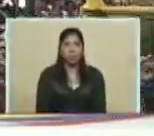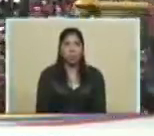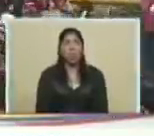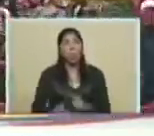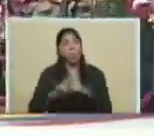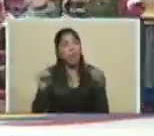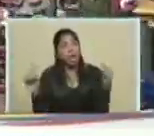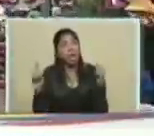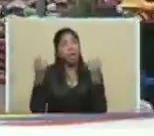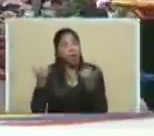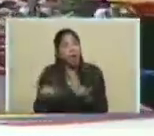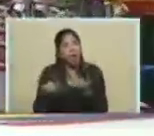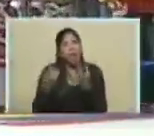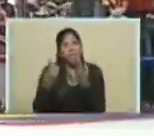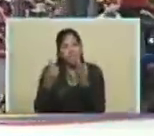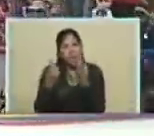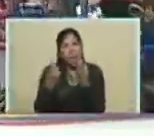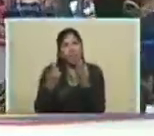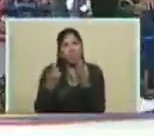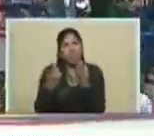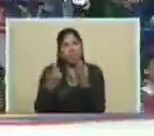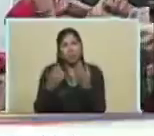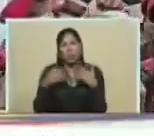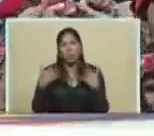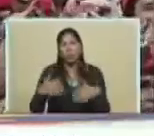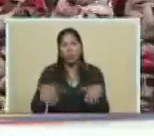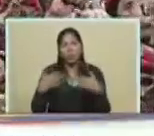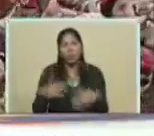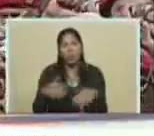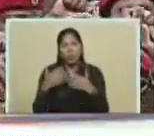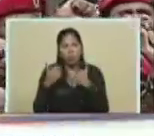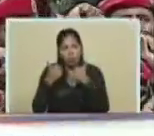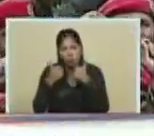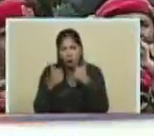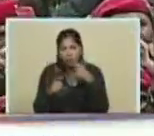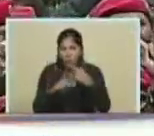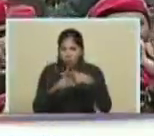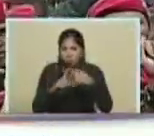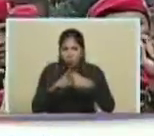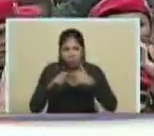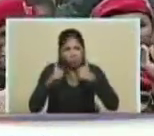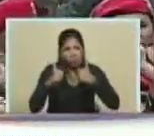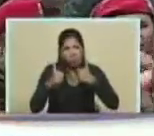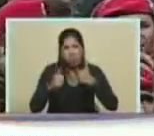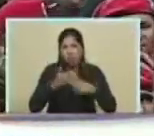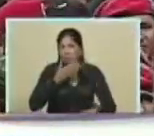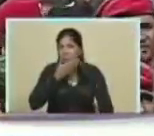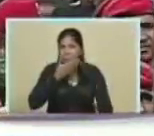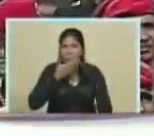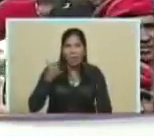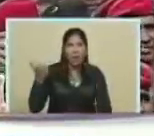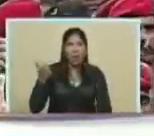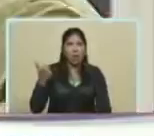Pero ahora es que nos falta construir lo bueno, lo grande, lo mejor.